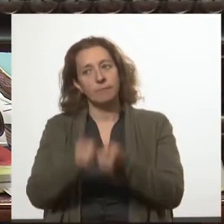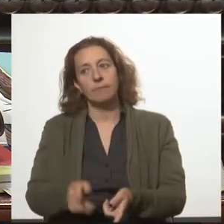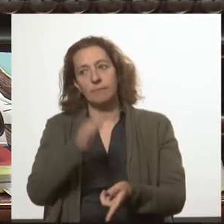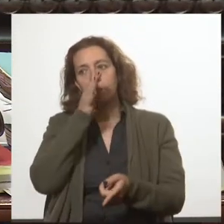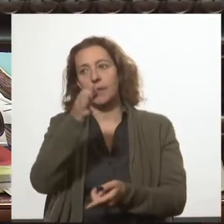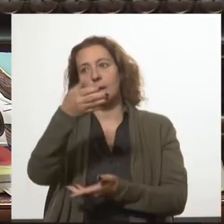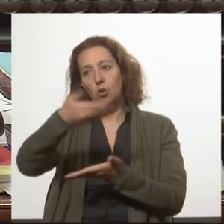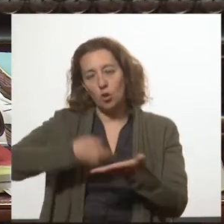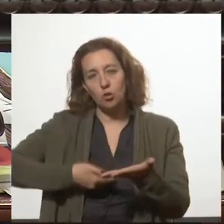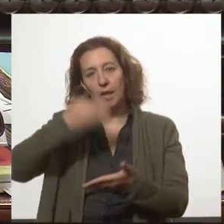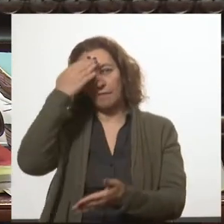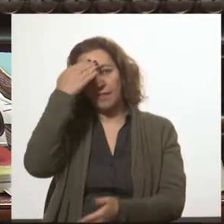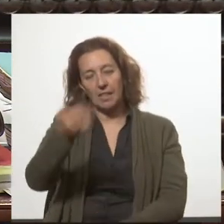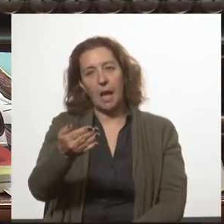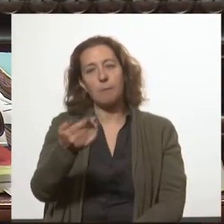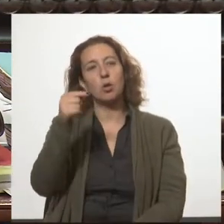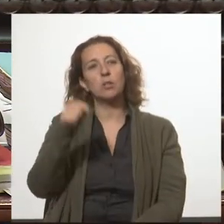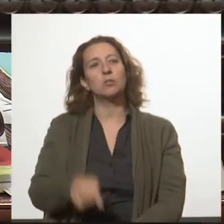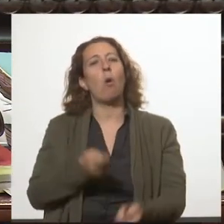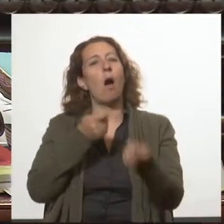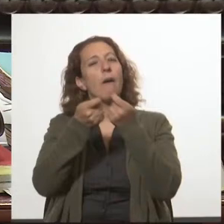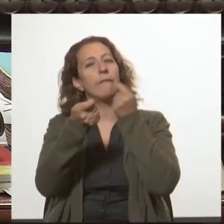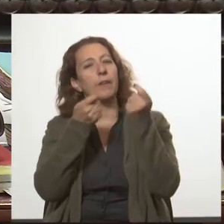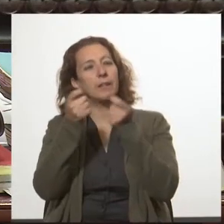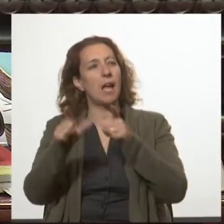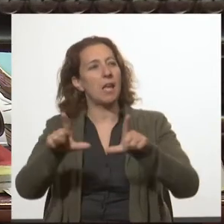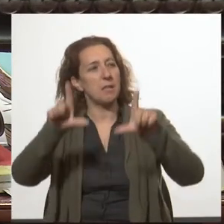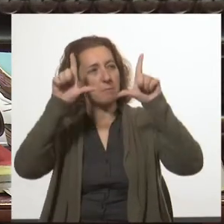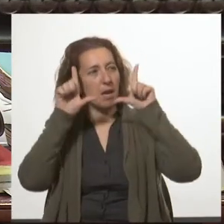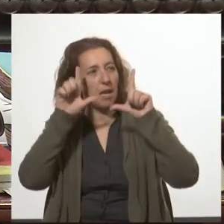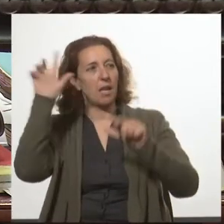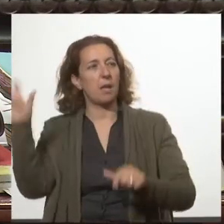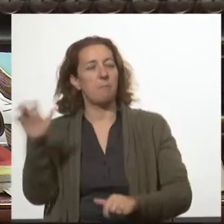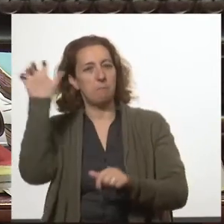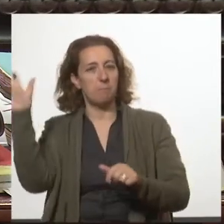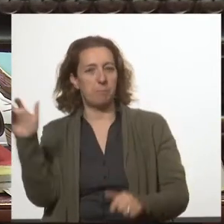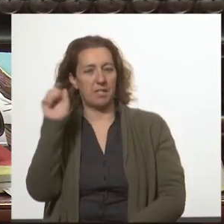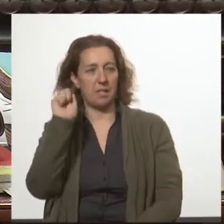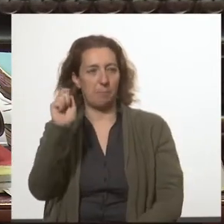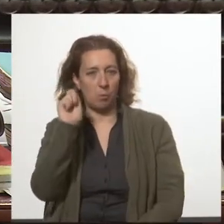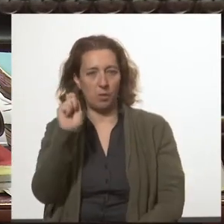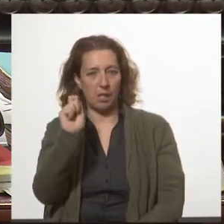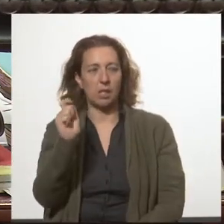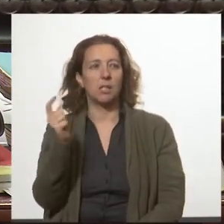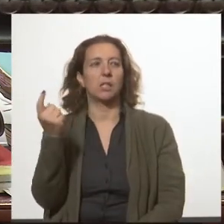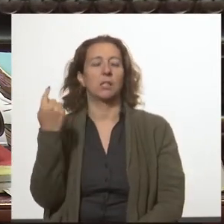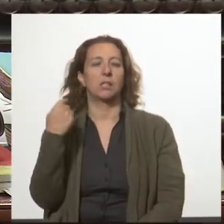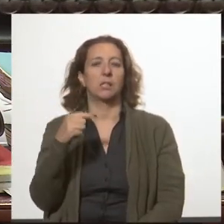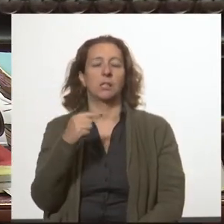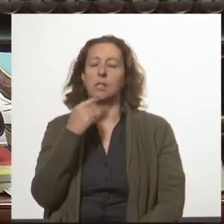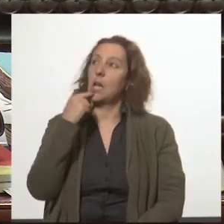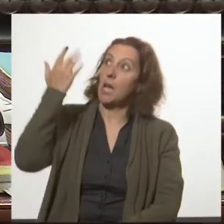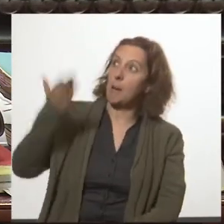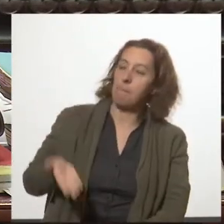nota del frente amplio que esto afecta a la imagen de una empresa pública ejemplar no